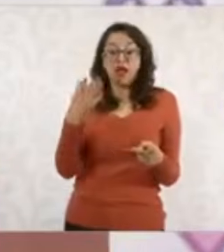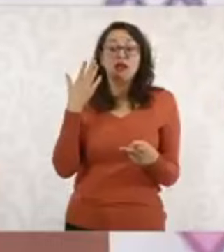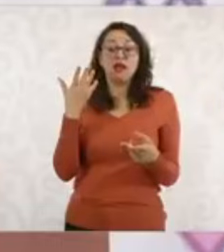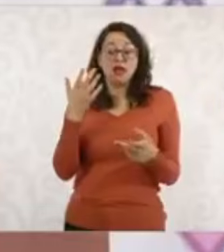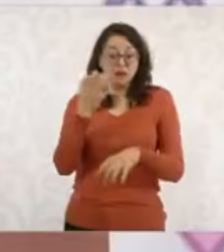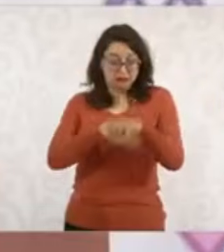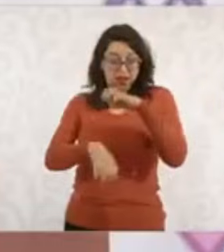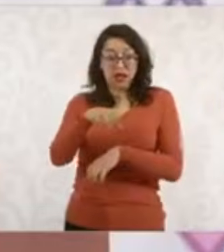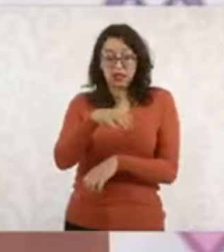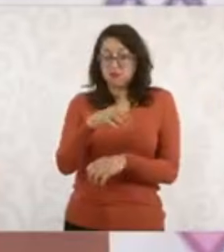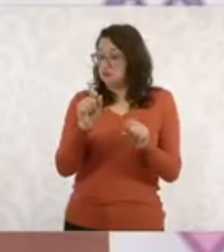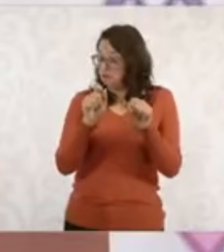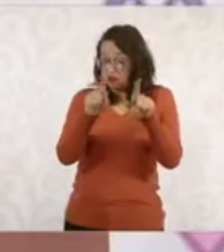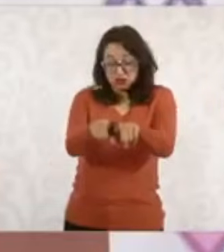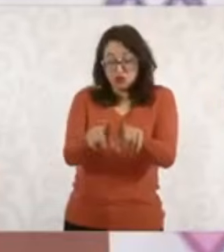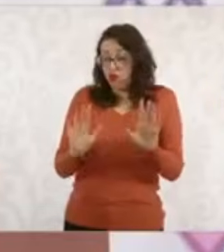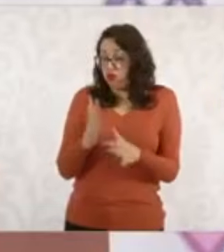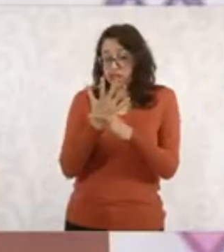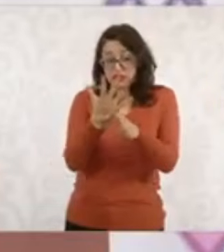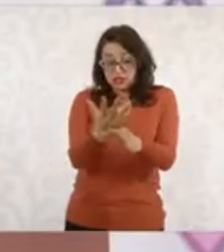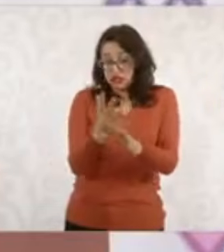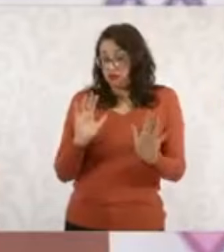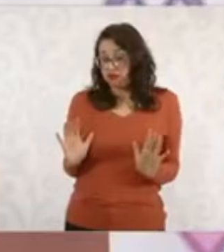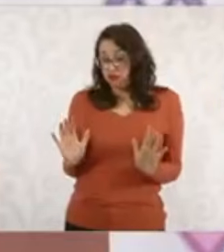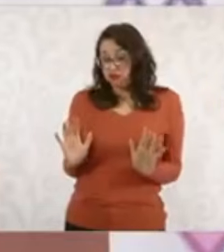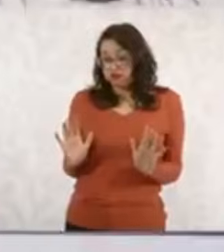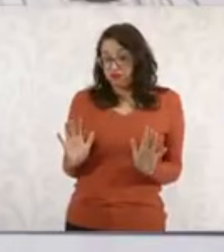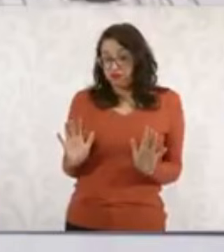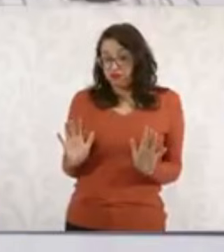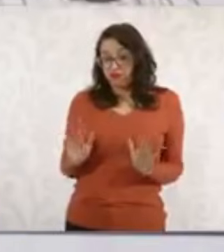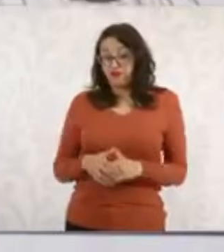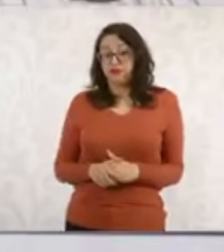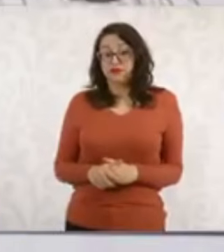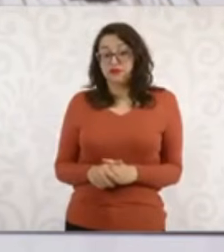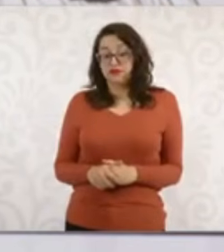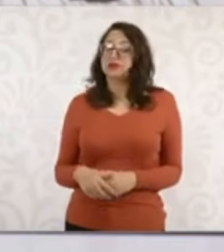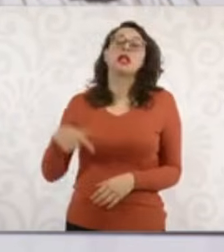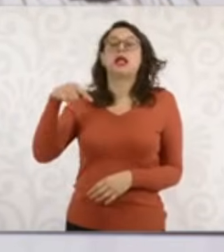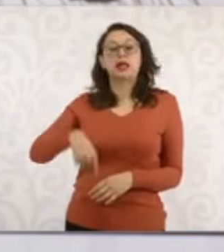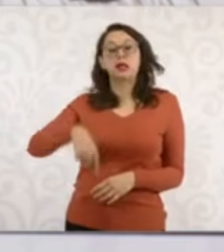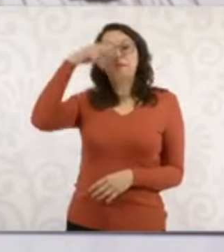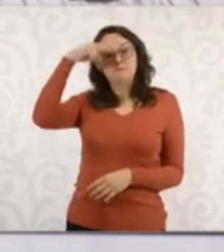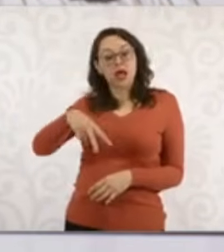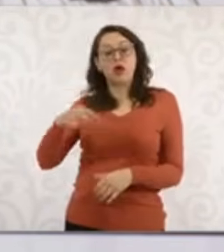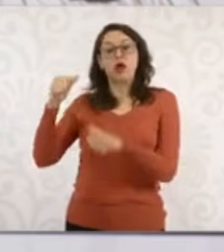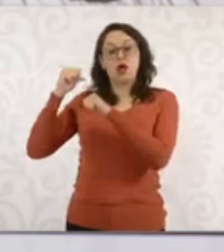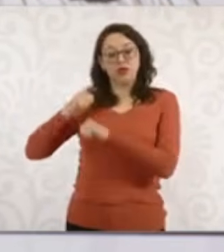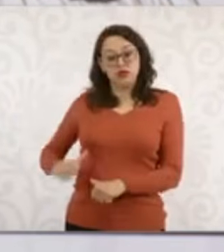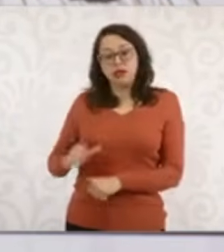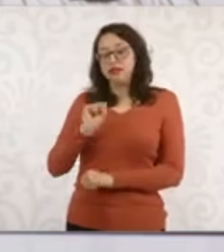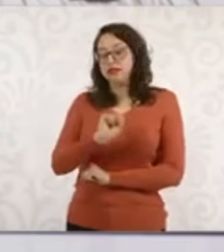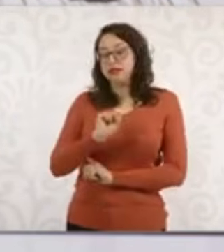de Estados Unidos en México. Ahora, las autoridades mexicanas, la Secretaría de Seguridad y